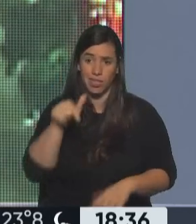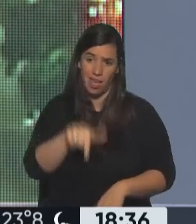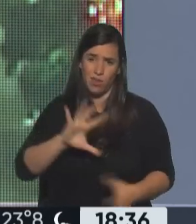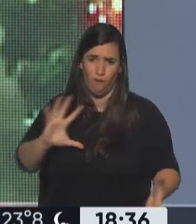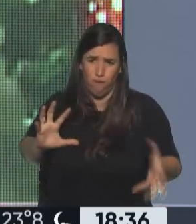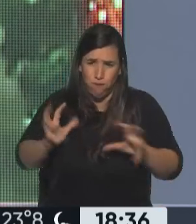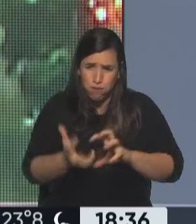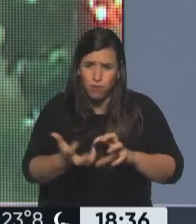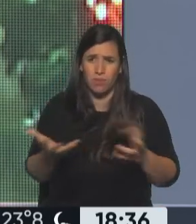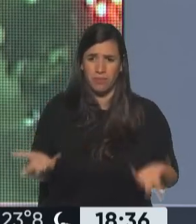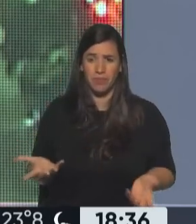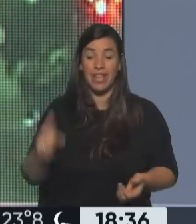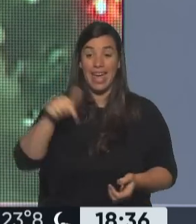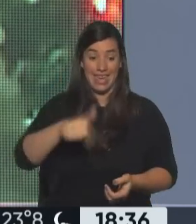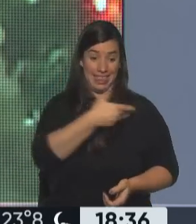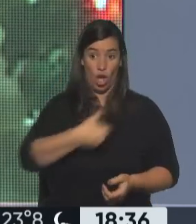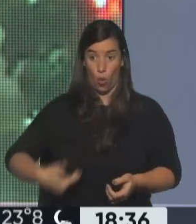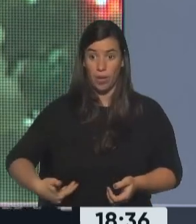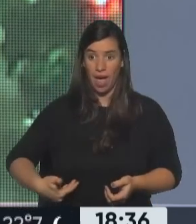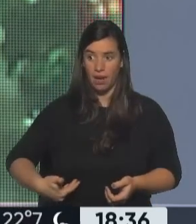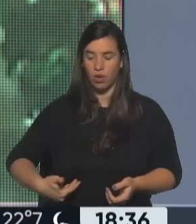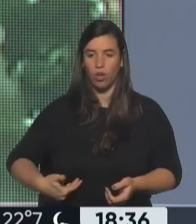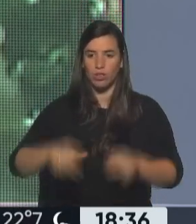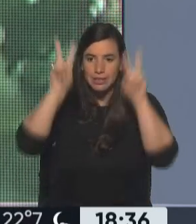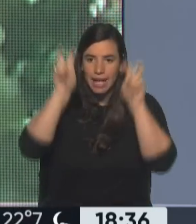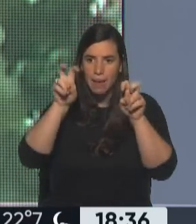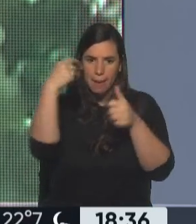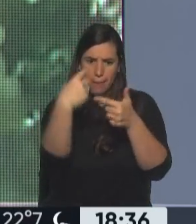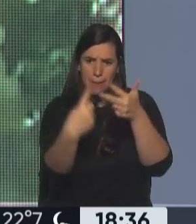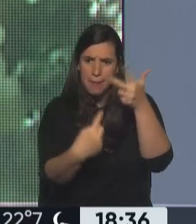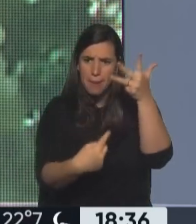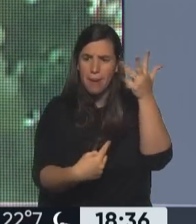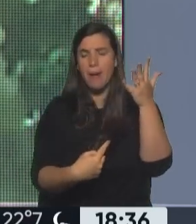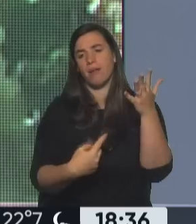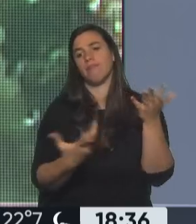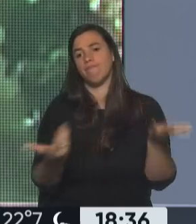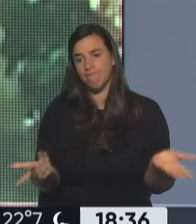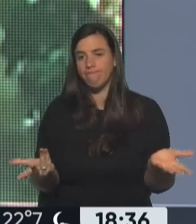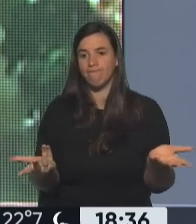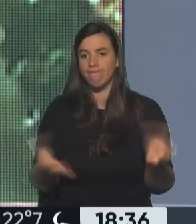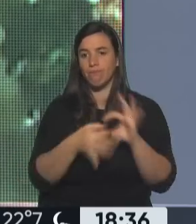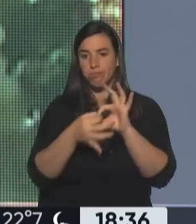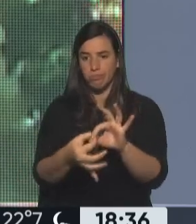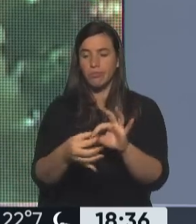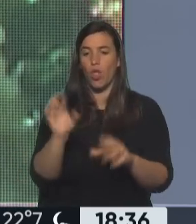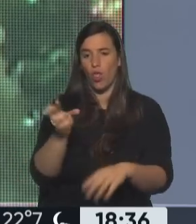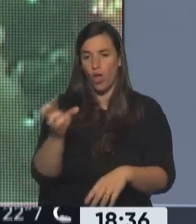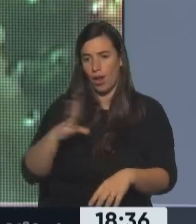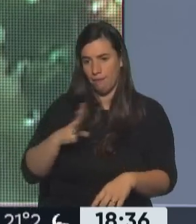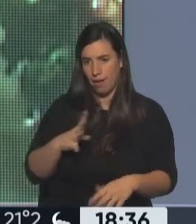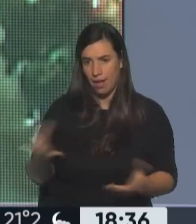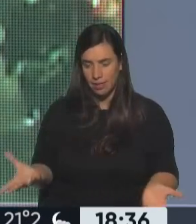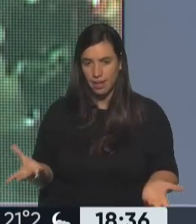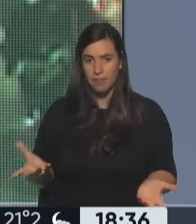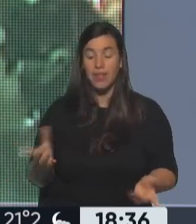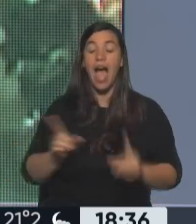tema que persiguió todo este gobierno, fundamentalmente por la falta de dólares. Claro. Alguien podría refutar esto diciendo, bueno, pero en todo el periodo del gobierno